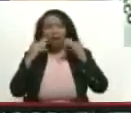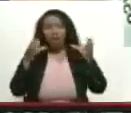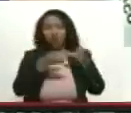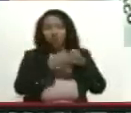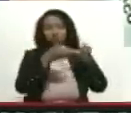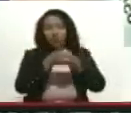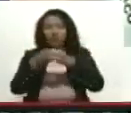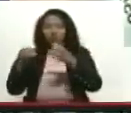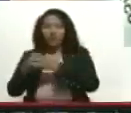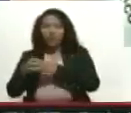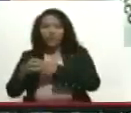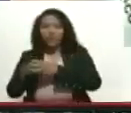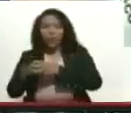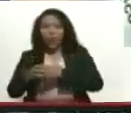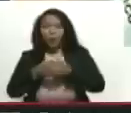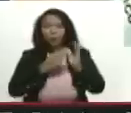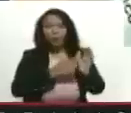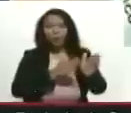organizada respectivamente.